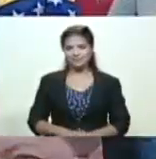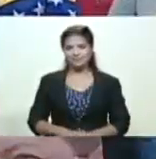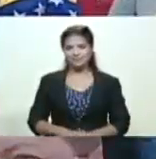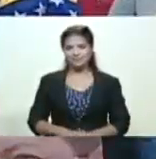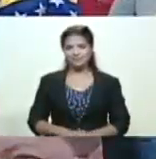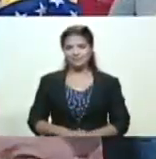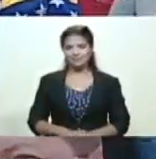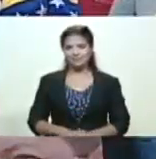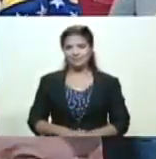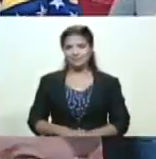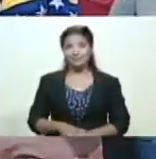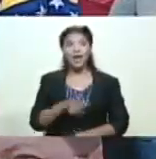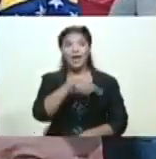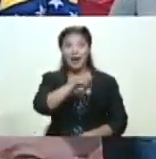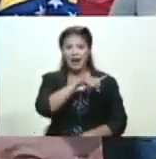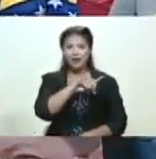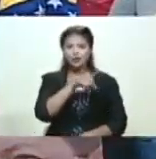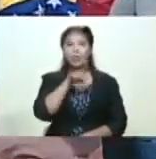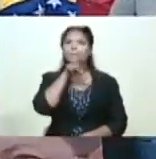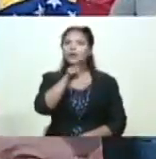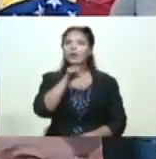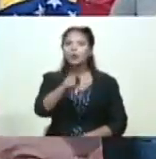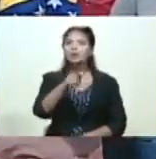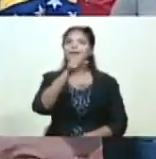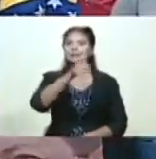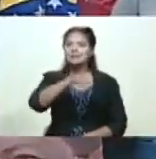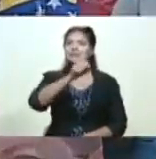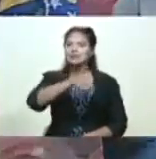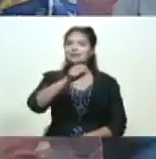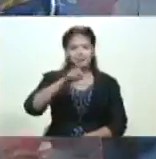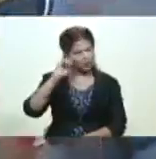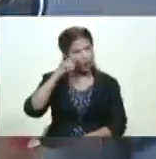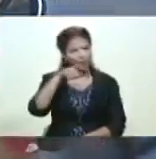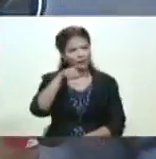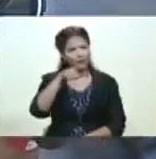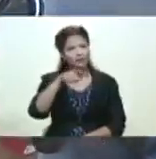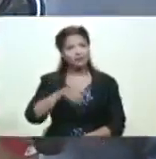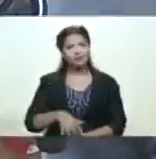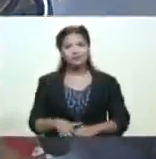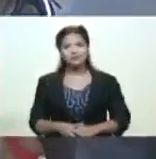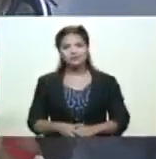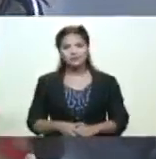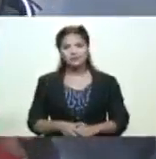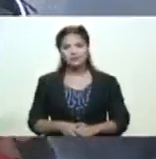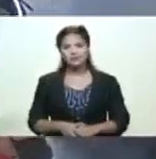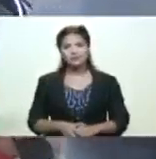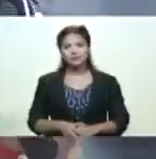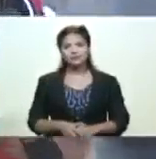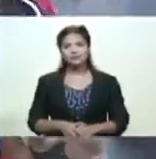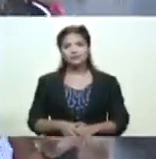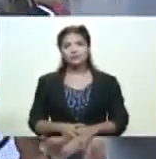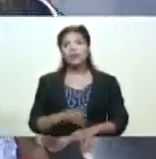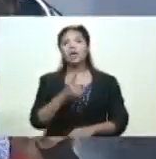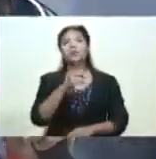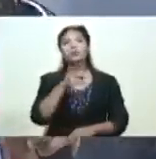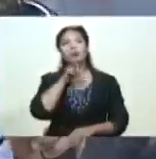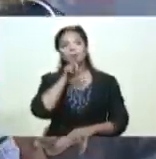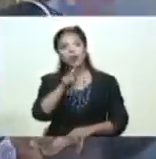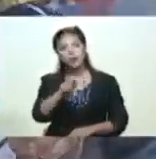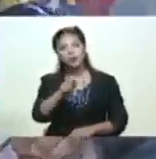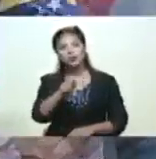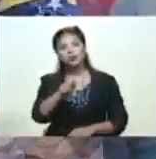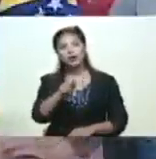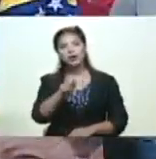Ellos hicieron un plebiscito, ¿se acuerdan? Y en una de las preguntas